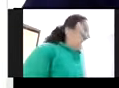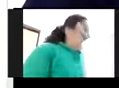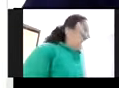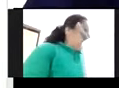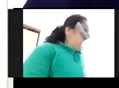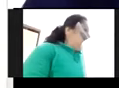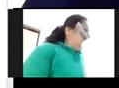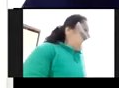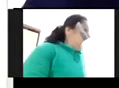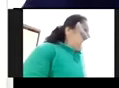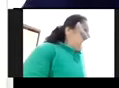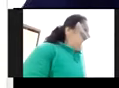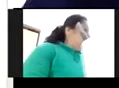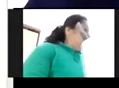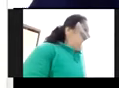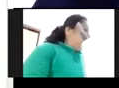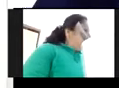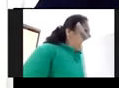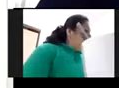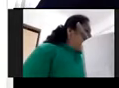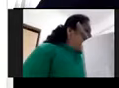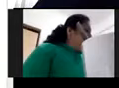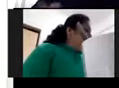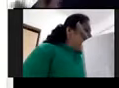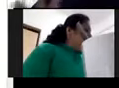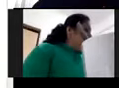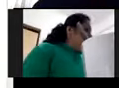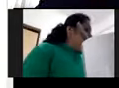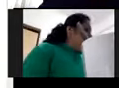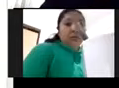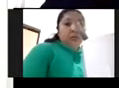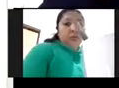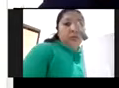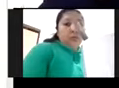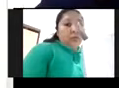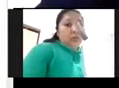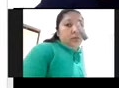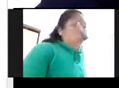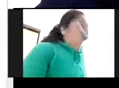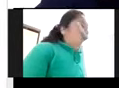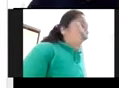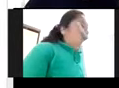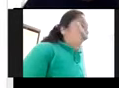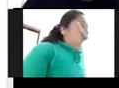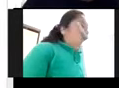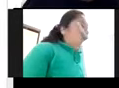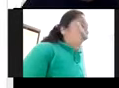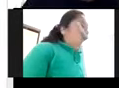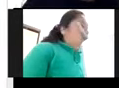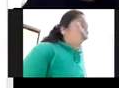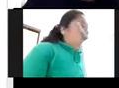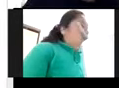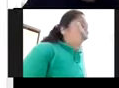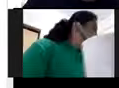9 principios que lo vamos a analizar uno por uno. Pero antes de eso,